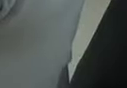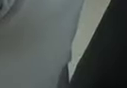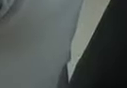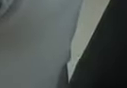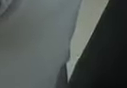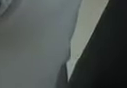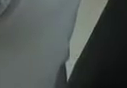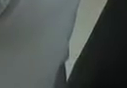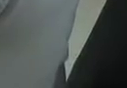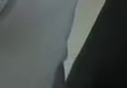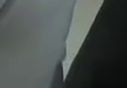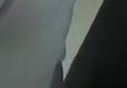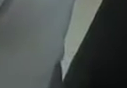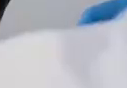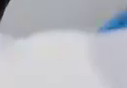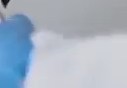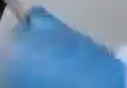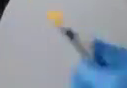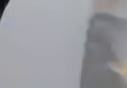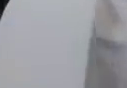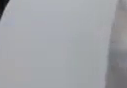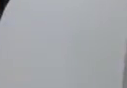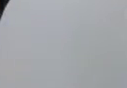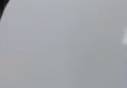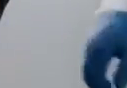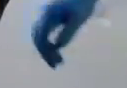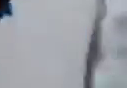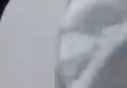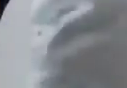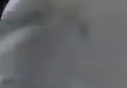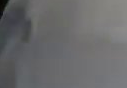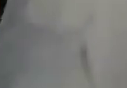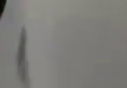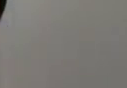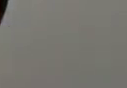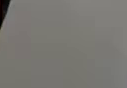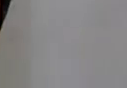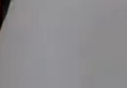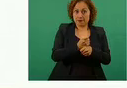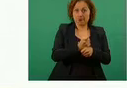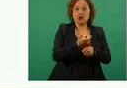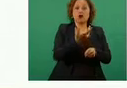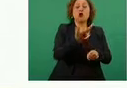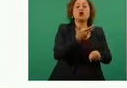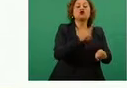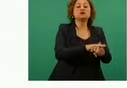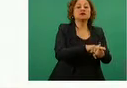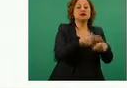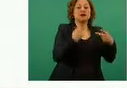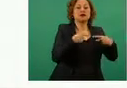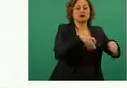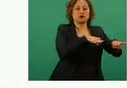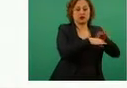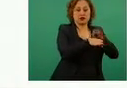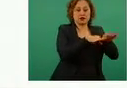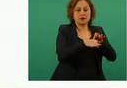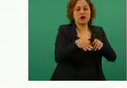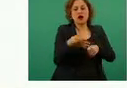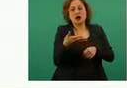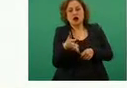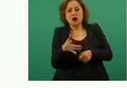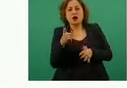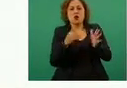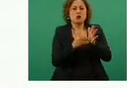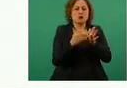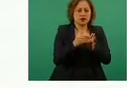En tanto, se han vacunado más de medio millón de maestros en Campeche y otras entidades federativas. A estos